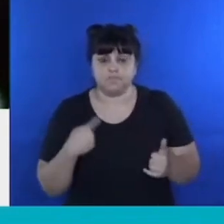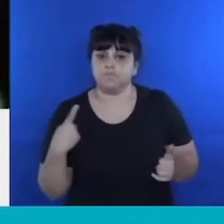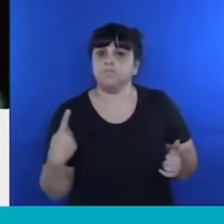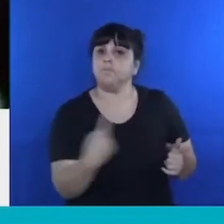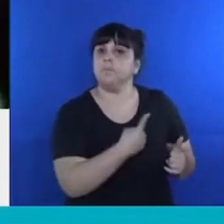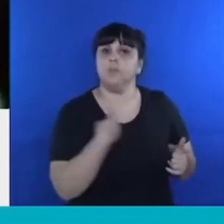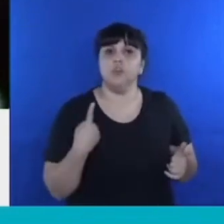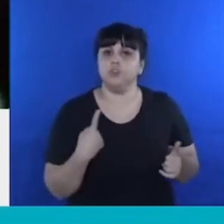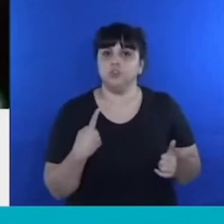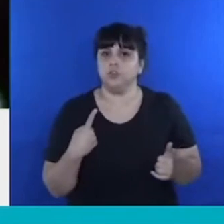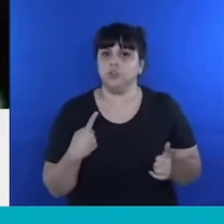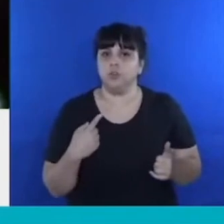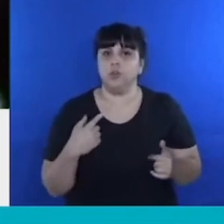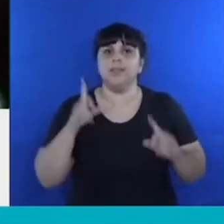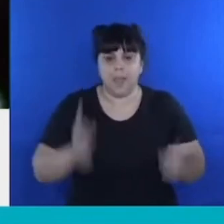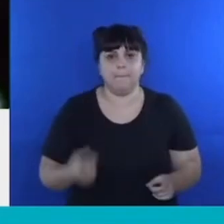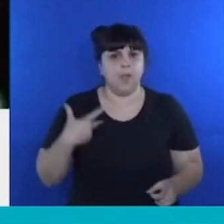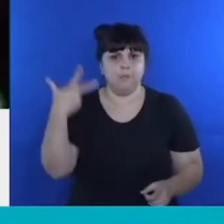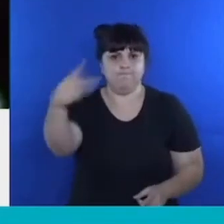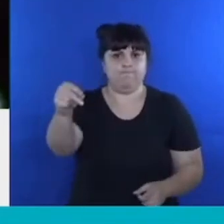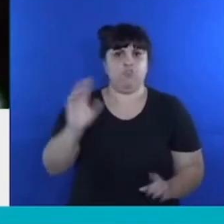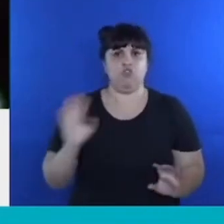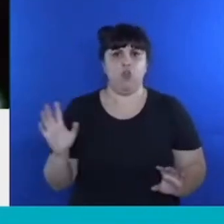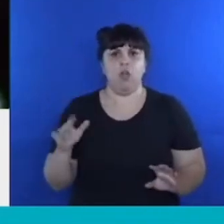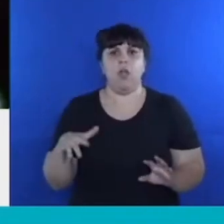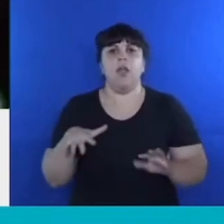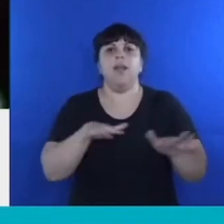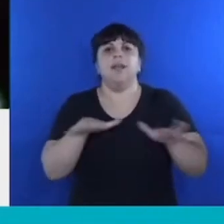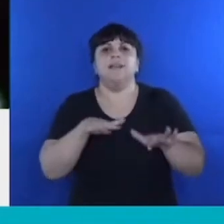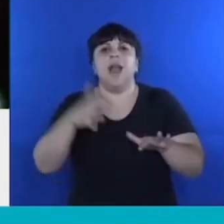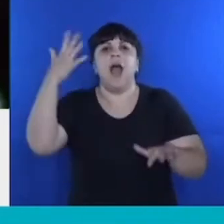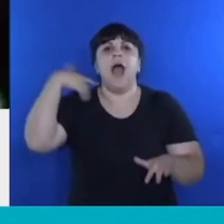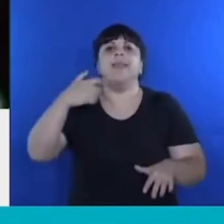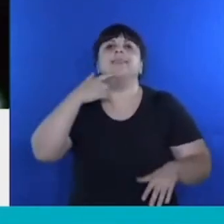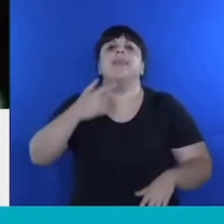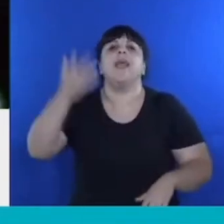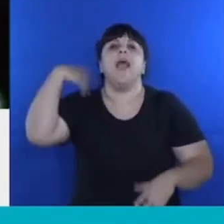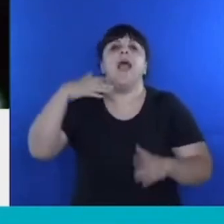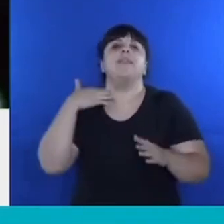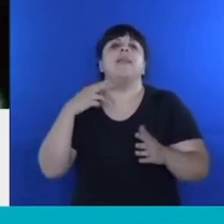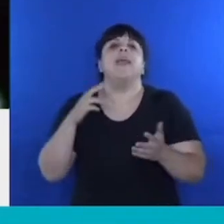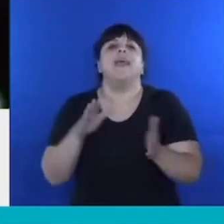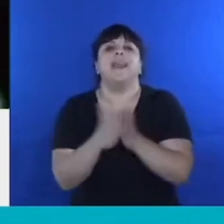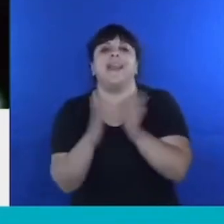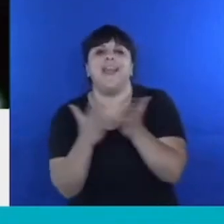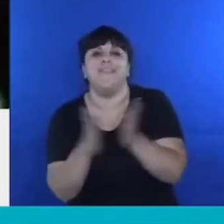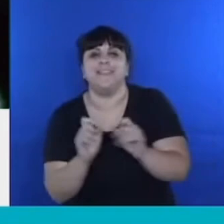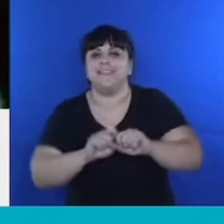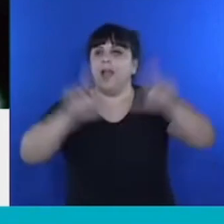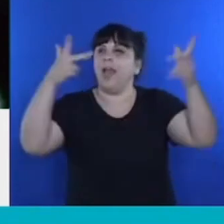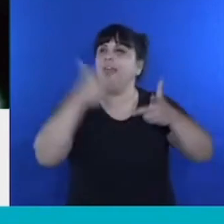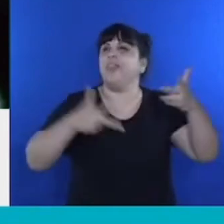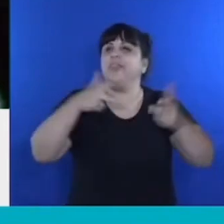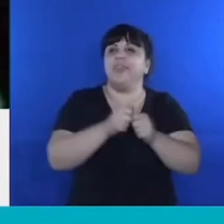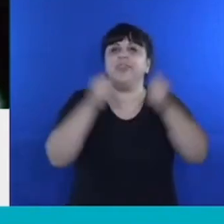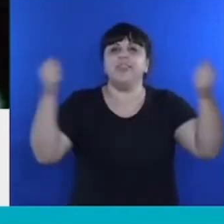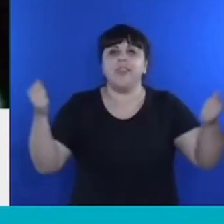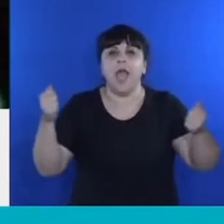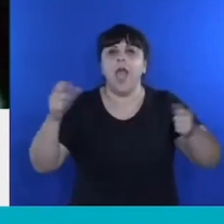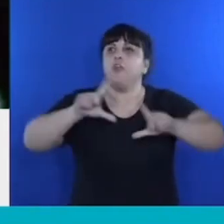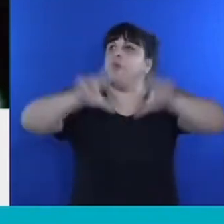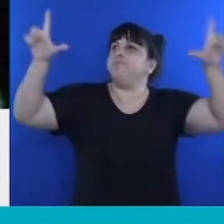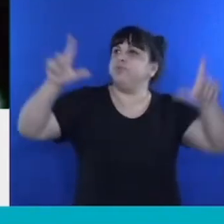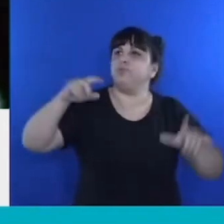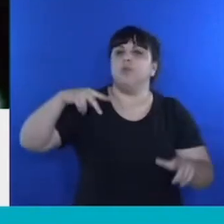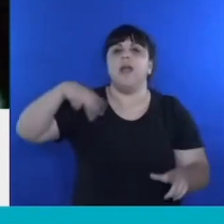Nosotros nos vamos a oponer, no por los motivos que fueron tapa de Clarín en la última semana, tapa de La